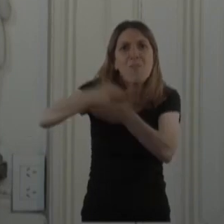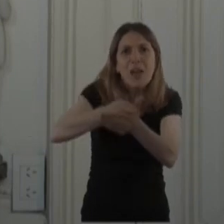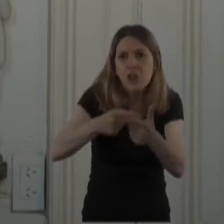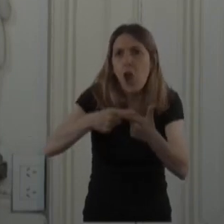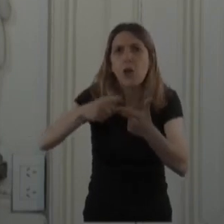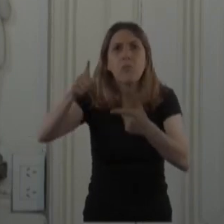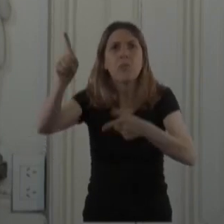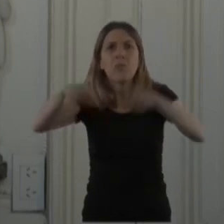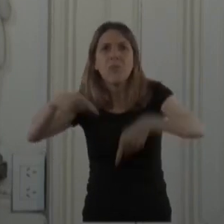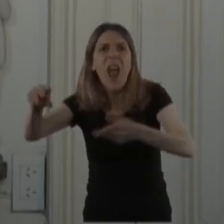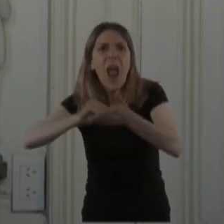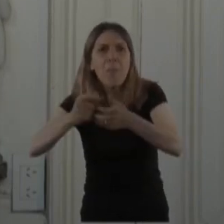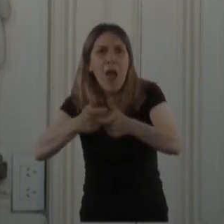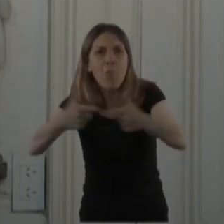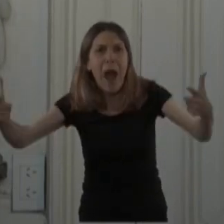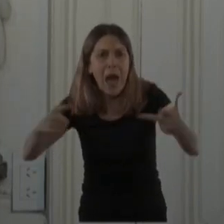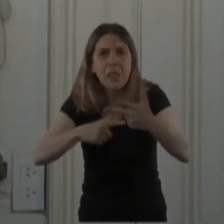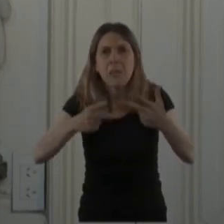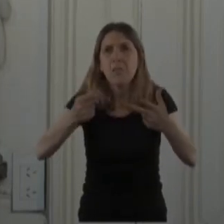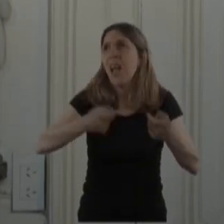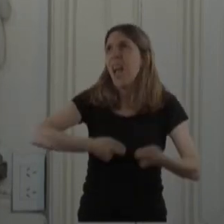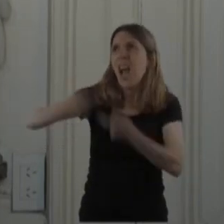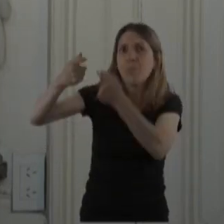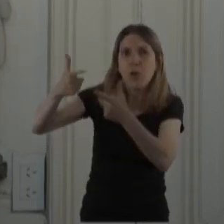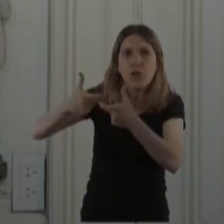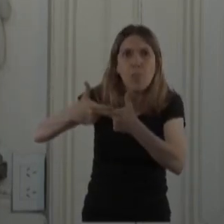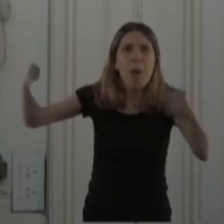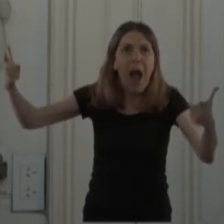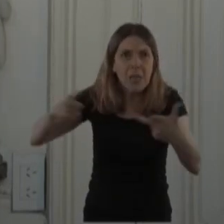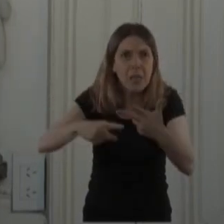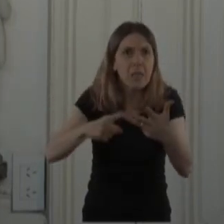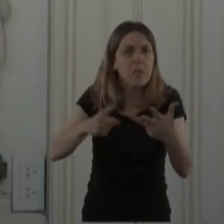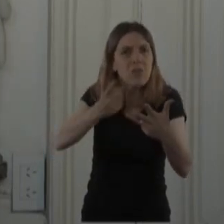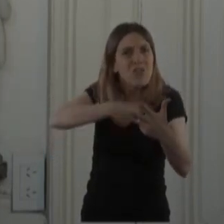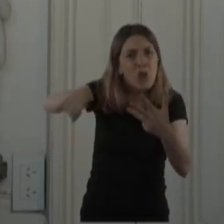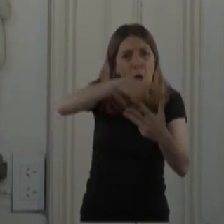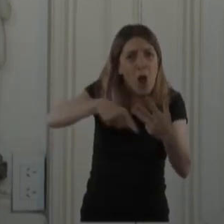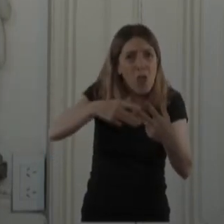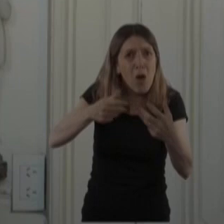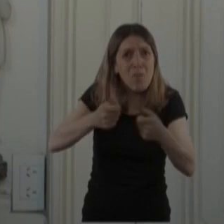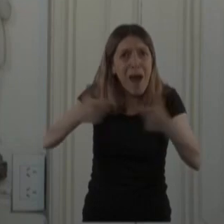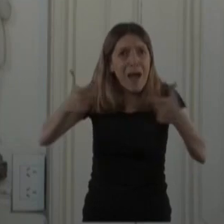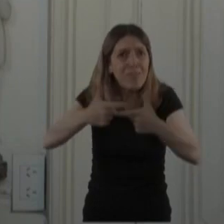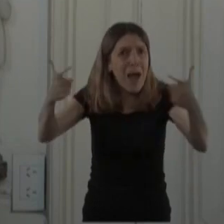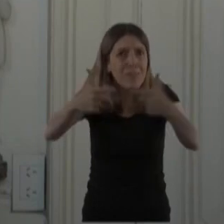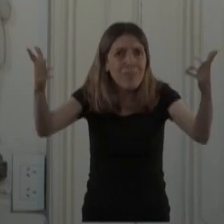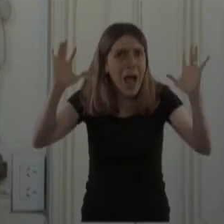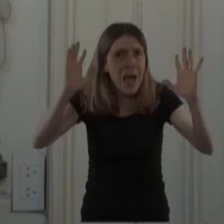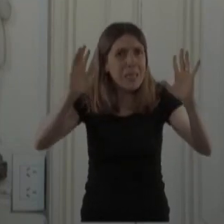aumentan las exportaciones. Todos aspectos definitivamente